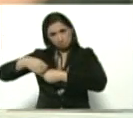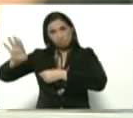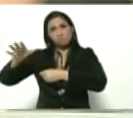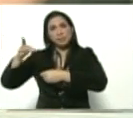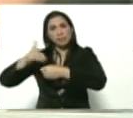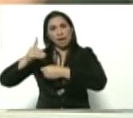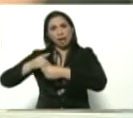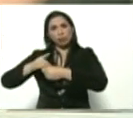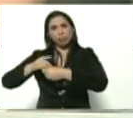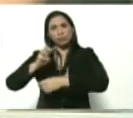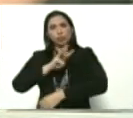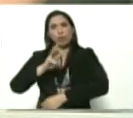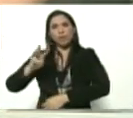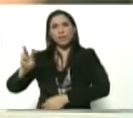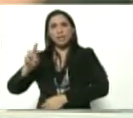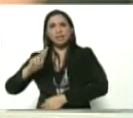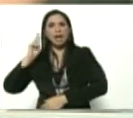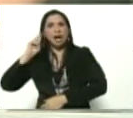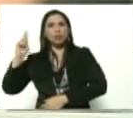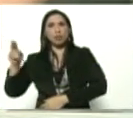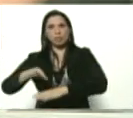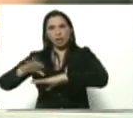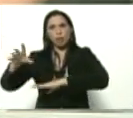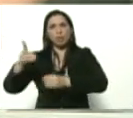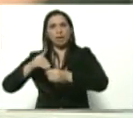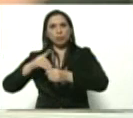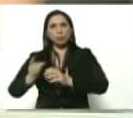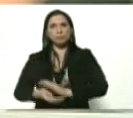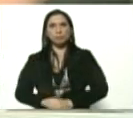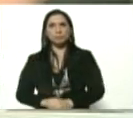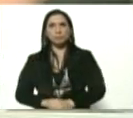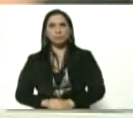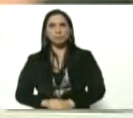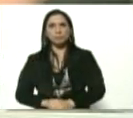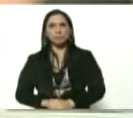a W Radio. Les dejo ese dato.